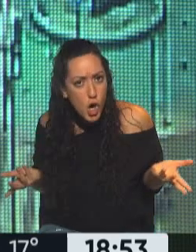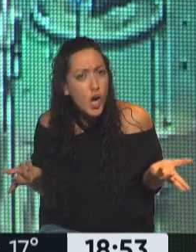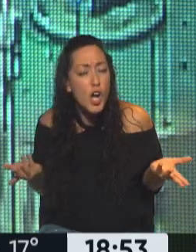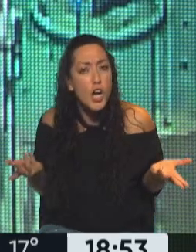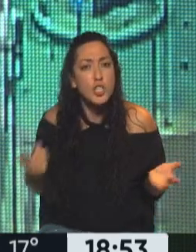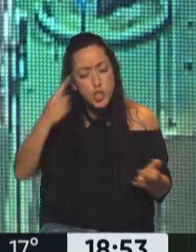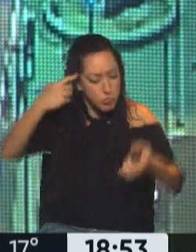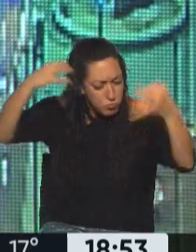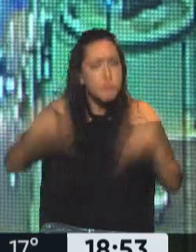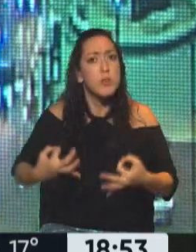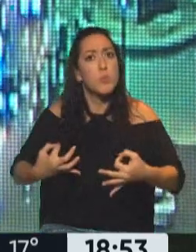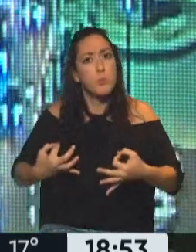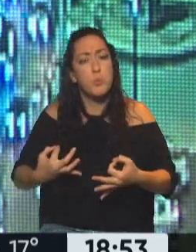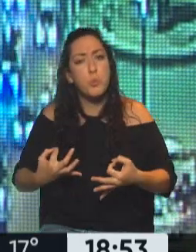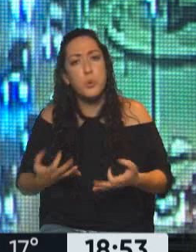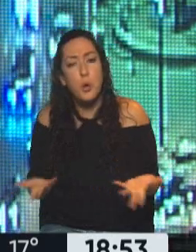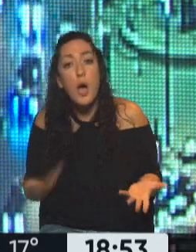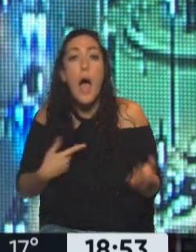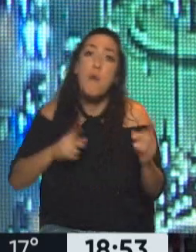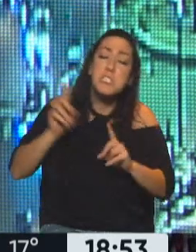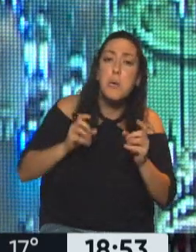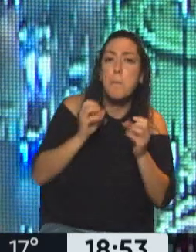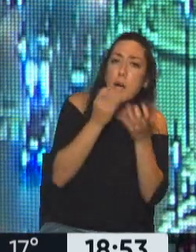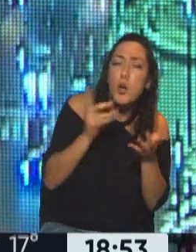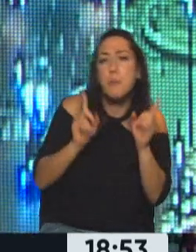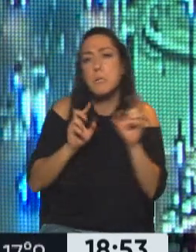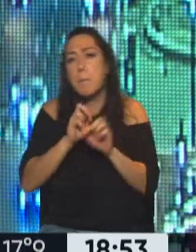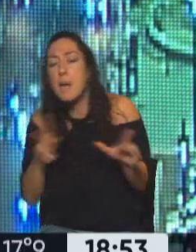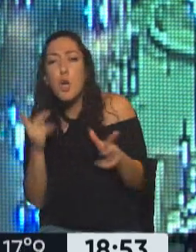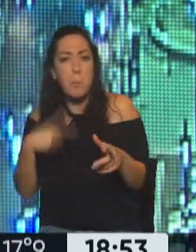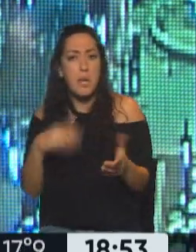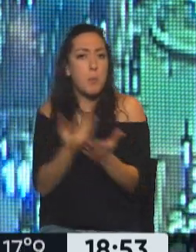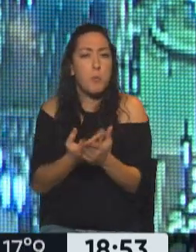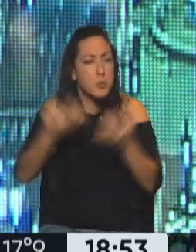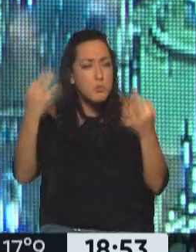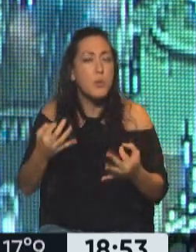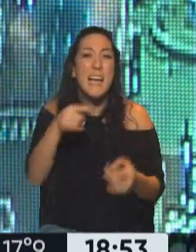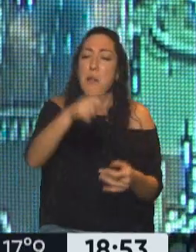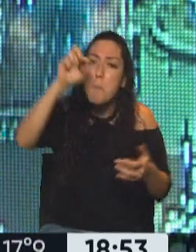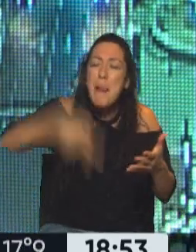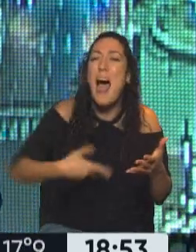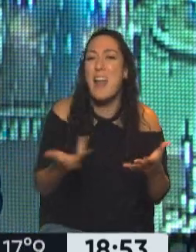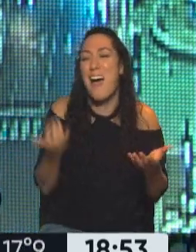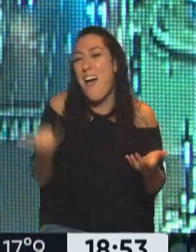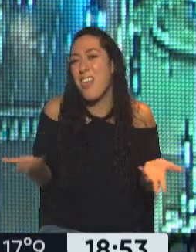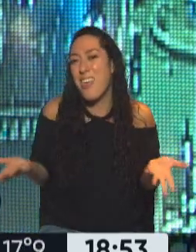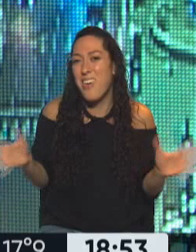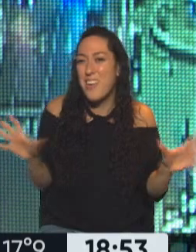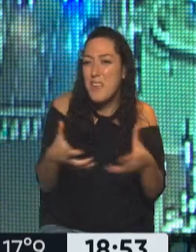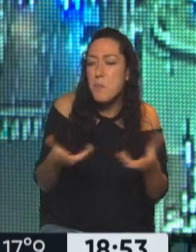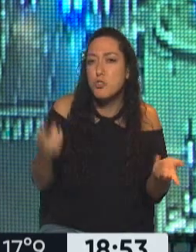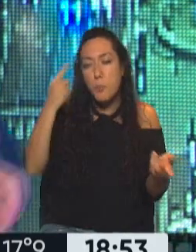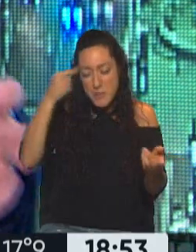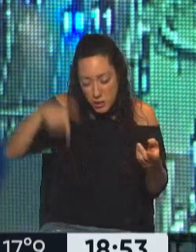estaba convencido de que a veces iba mejor obesidad peor pero es eso y segundo que tiene un plan tiene un plan y tiene equipo y yo creo que es un tiempo de